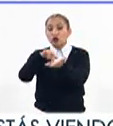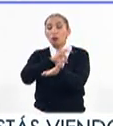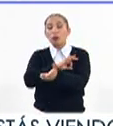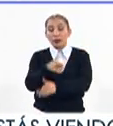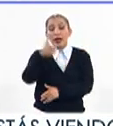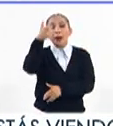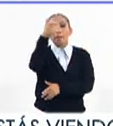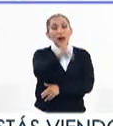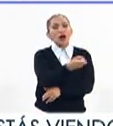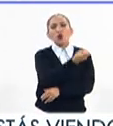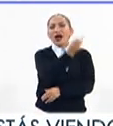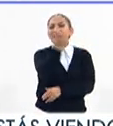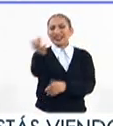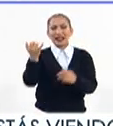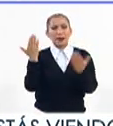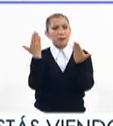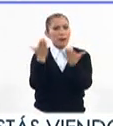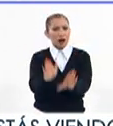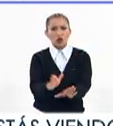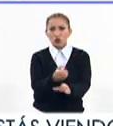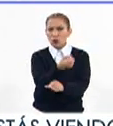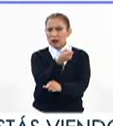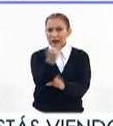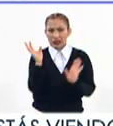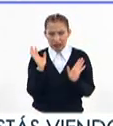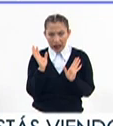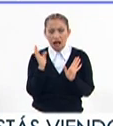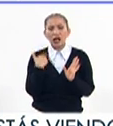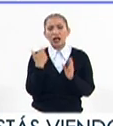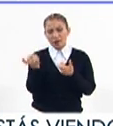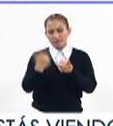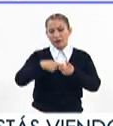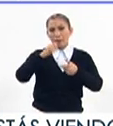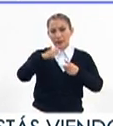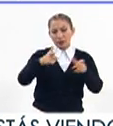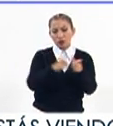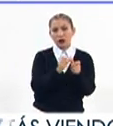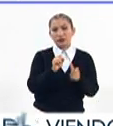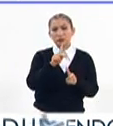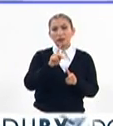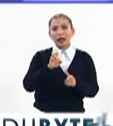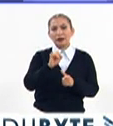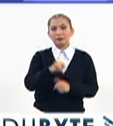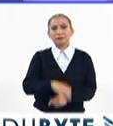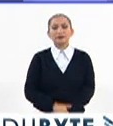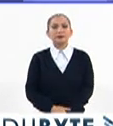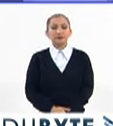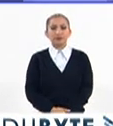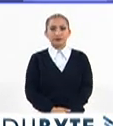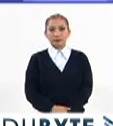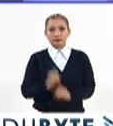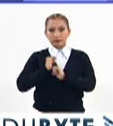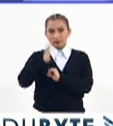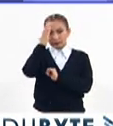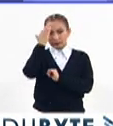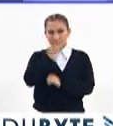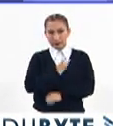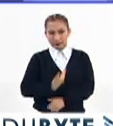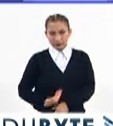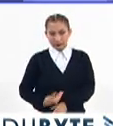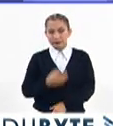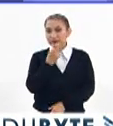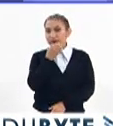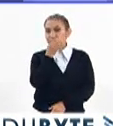recibir su apoyo en cualquier institución financiera participante en el SPEI. El titular del Ejecutivo